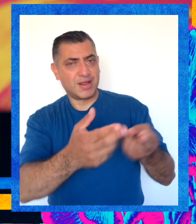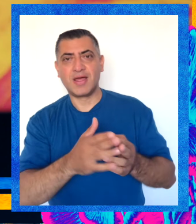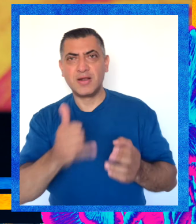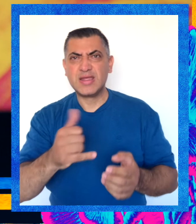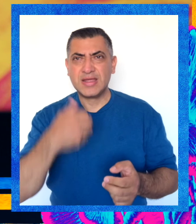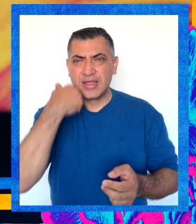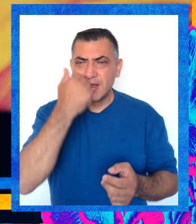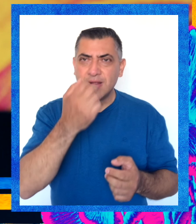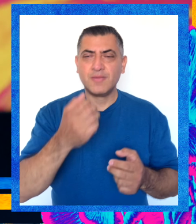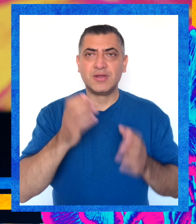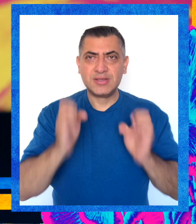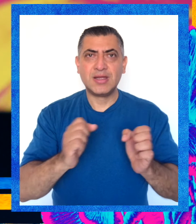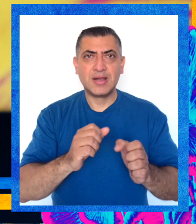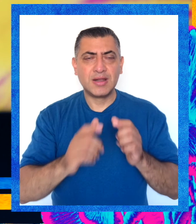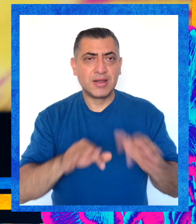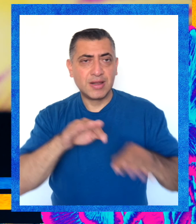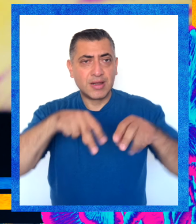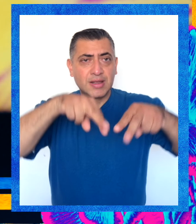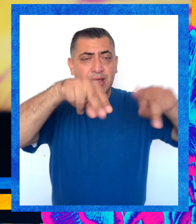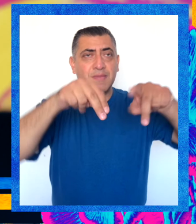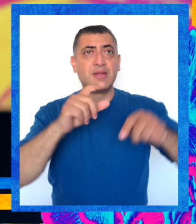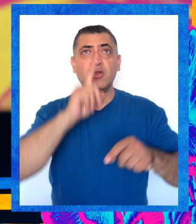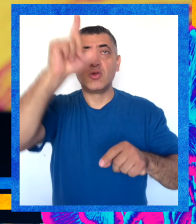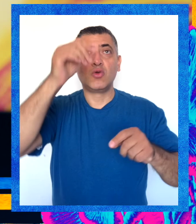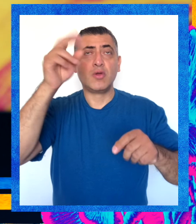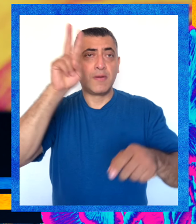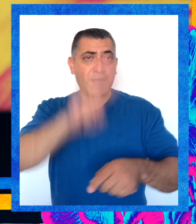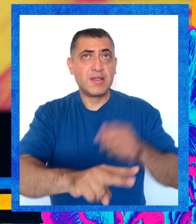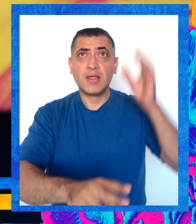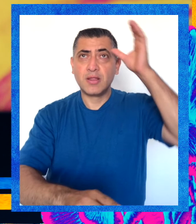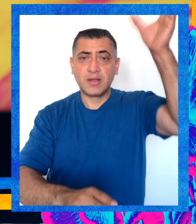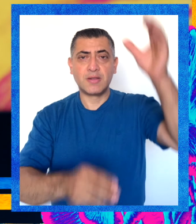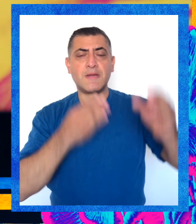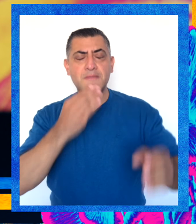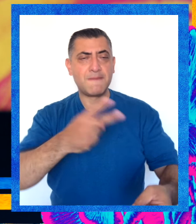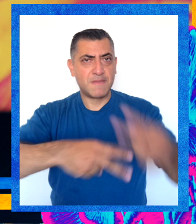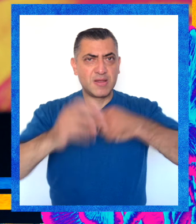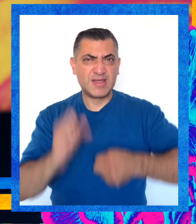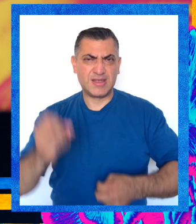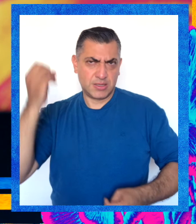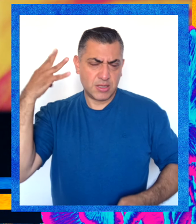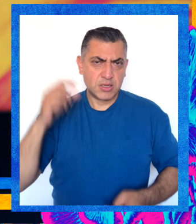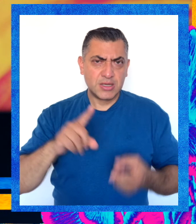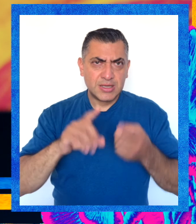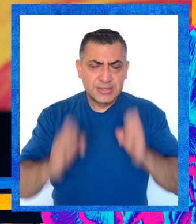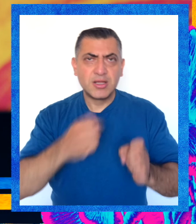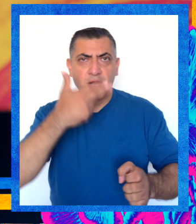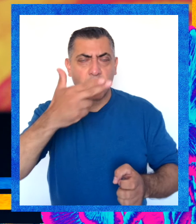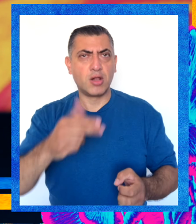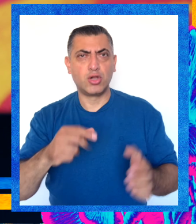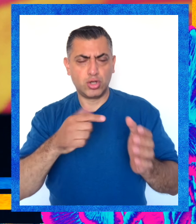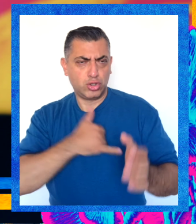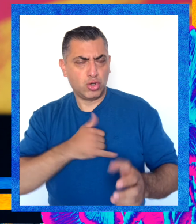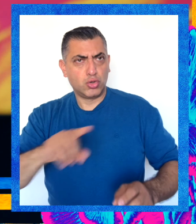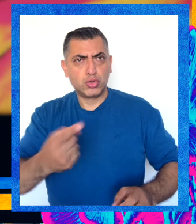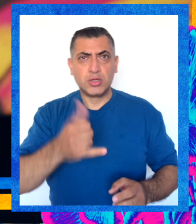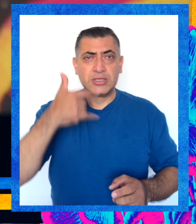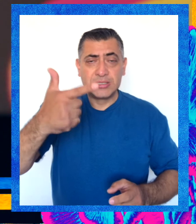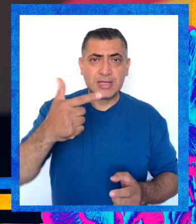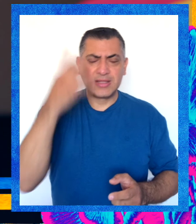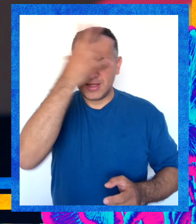y queremos que estemos caminando en la luz y en la verdad de cristo que les parece bienvenidos a esta serie donde estamos hablando de ellos hoy vamos a hablar